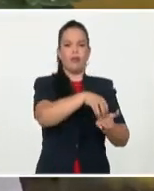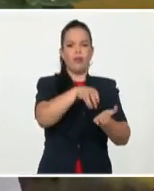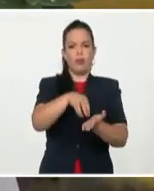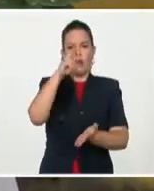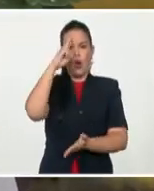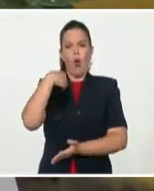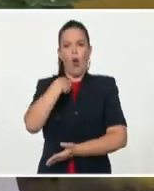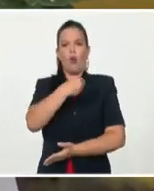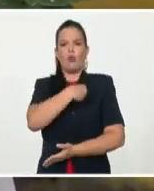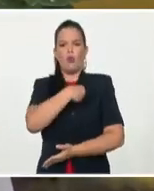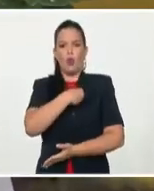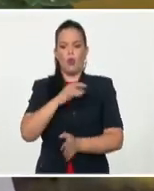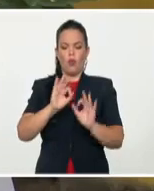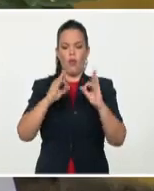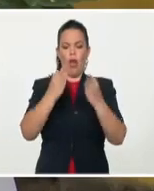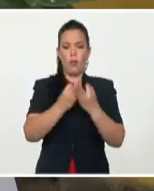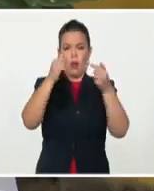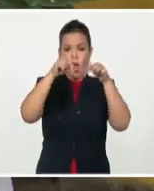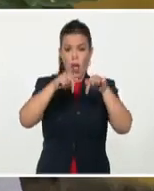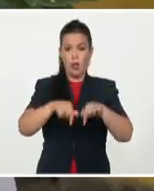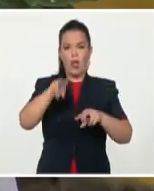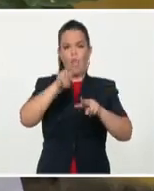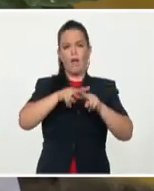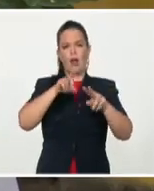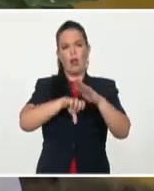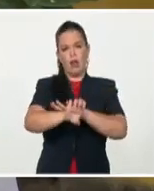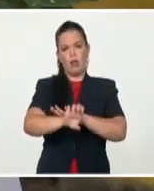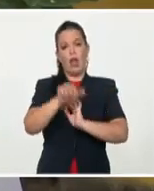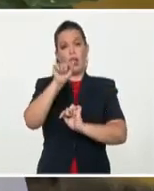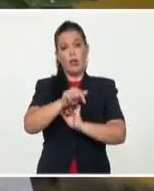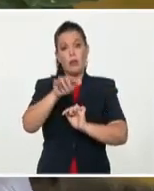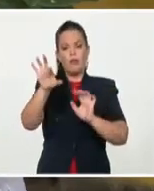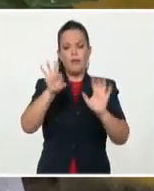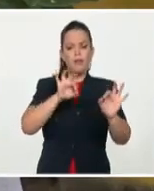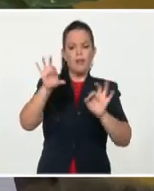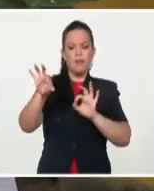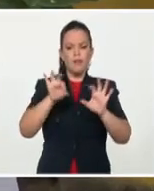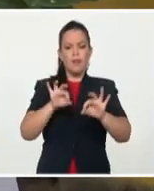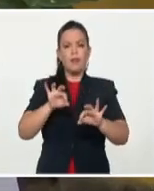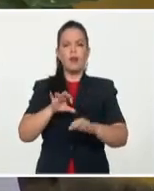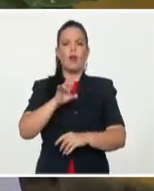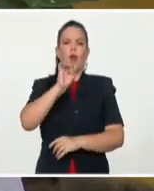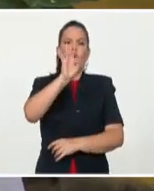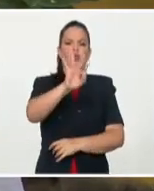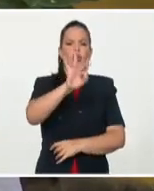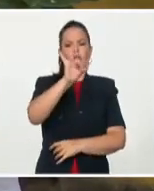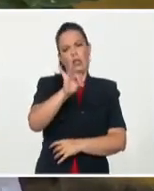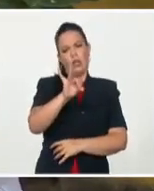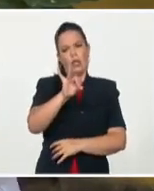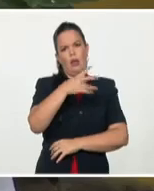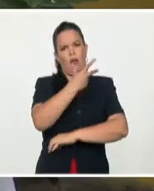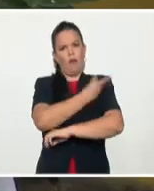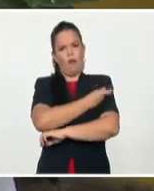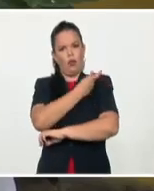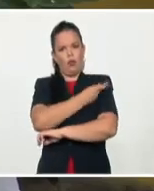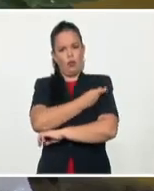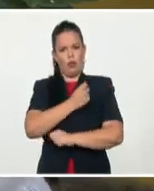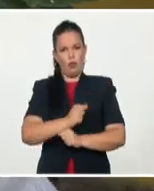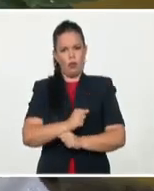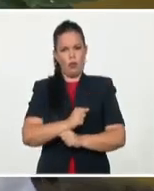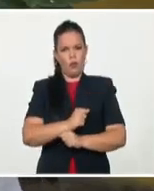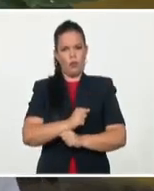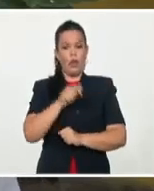consultorios vamos a utilizar como sitios de vacunación propiamente en consultorio 87. En estos 87